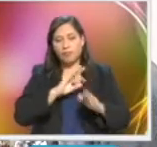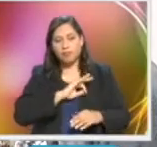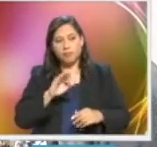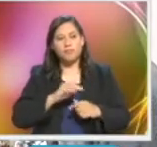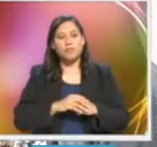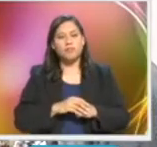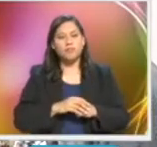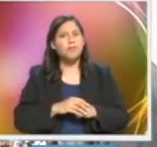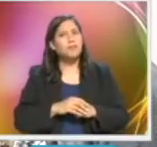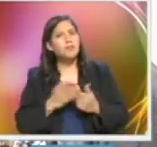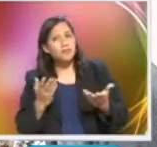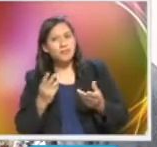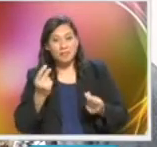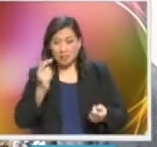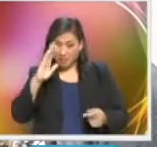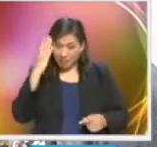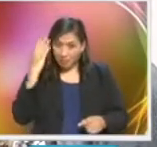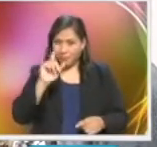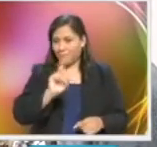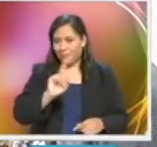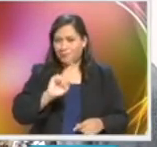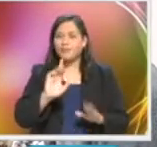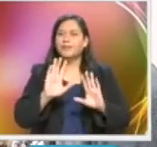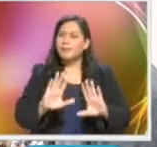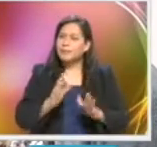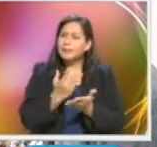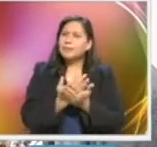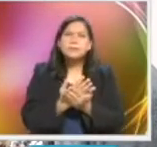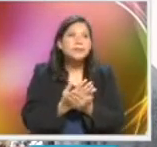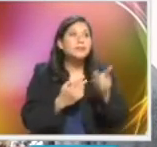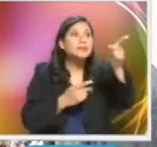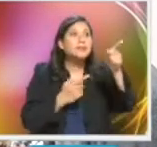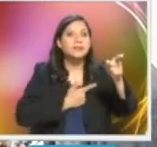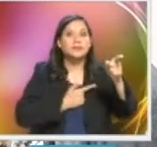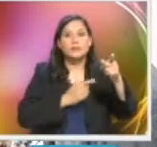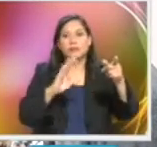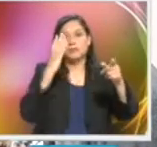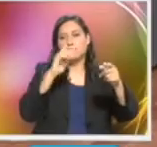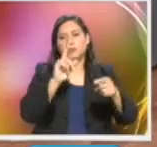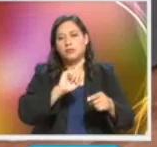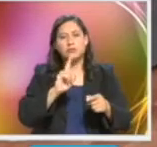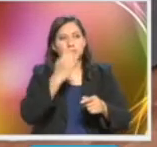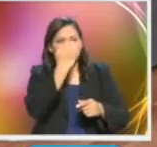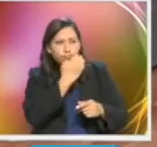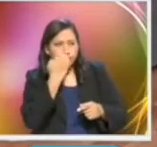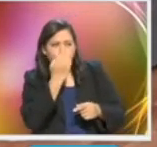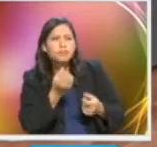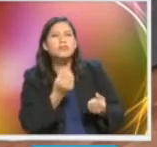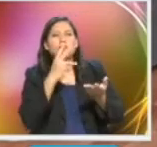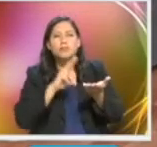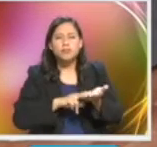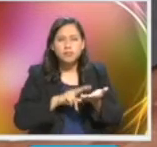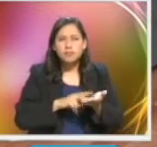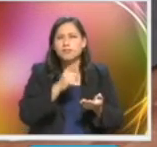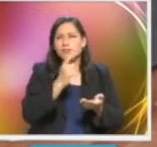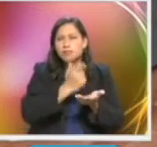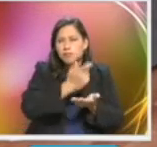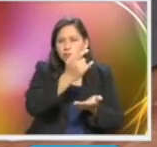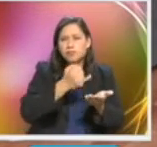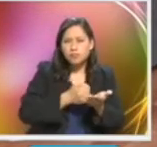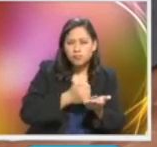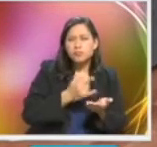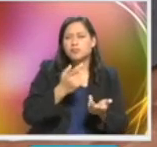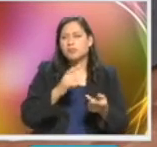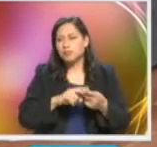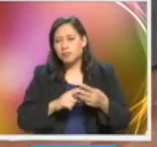también no apresurarse, tomarse su tiempo para poder analizar todos los costos y todo lo que vas a tener que